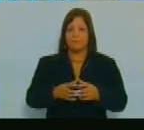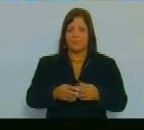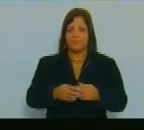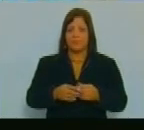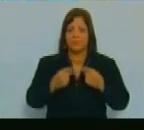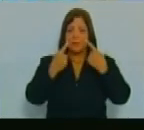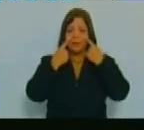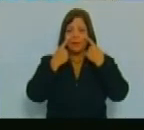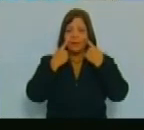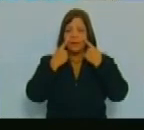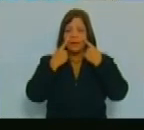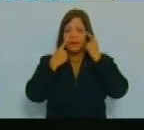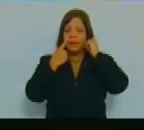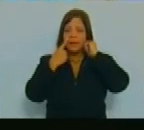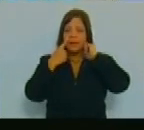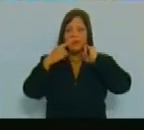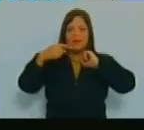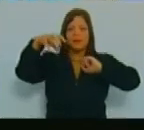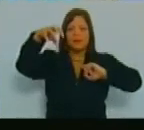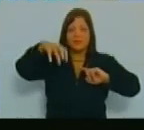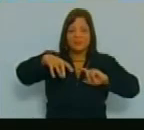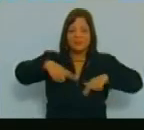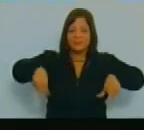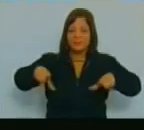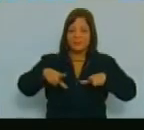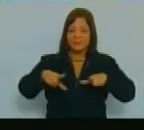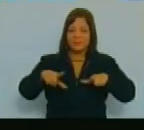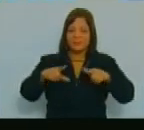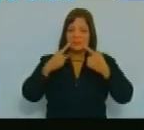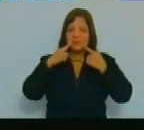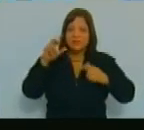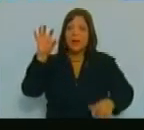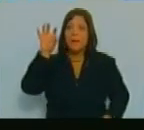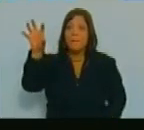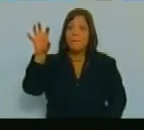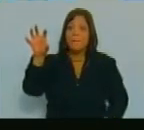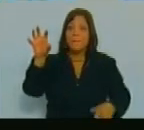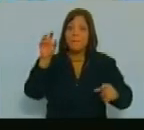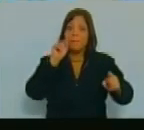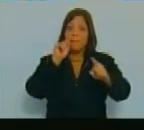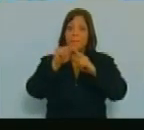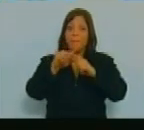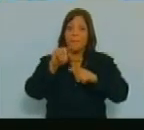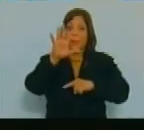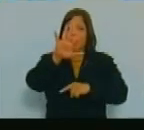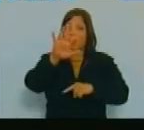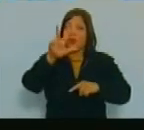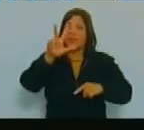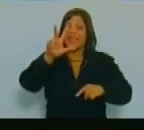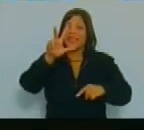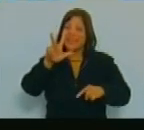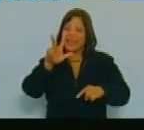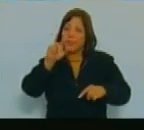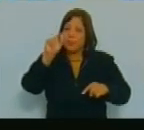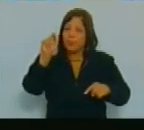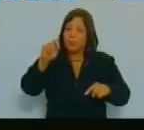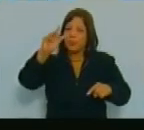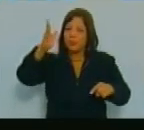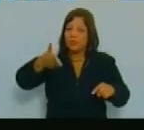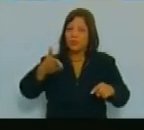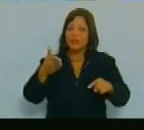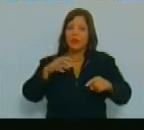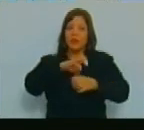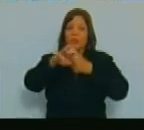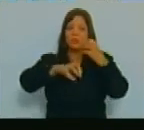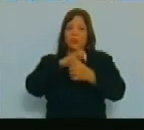seis entidades del país concentra en el 53 por ciento de los